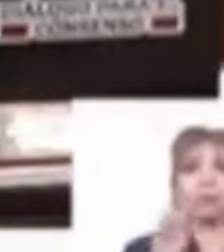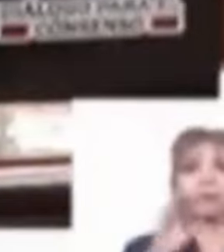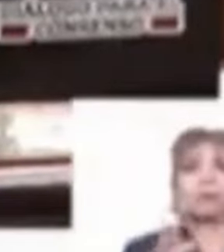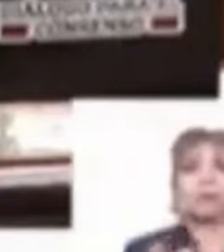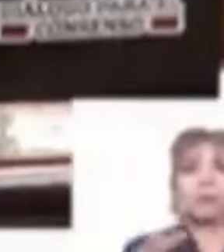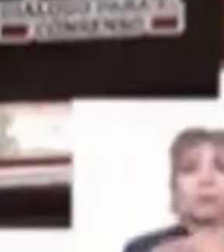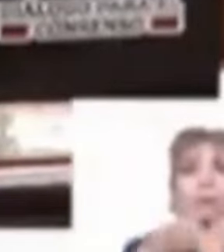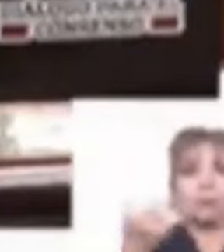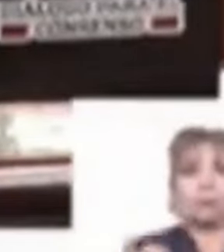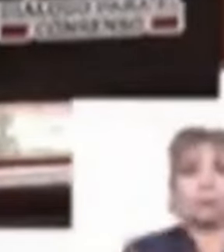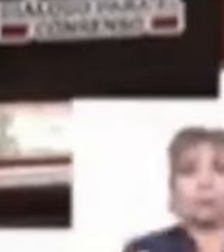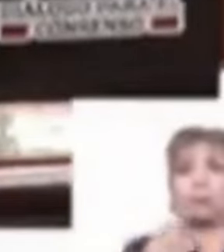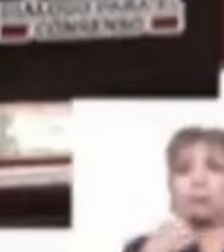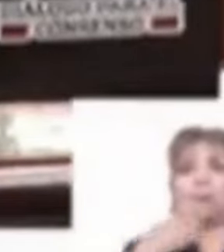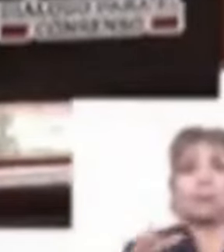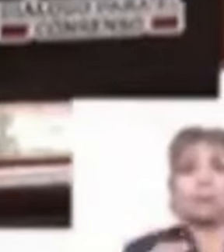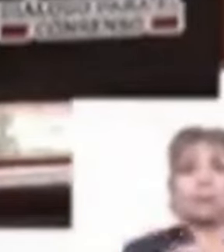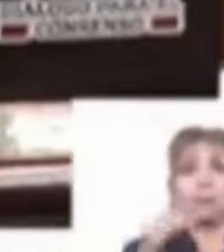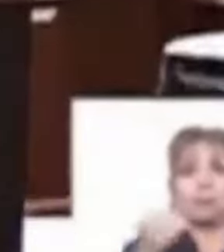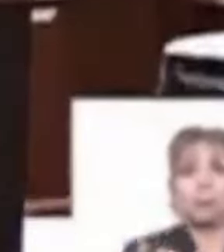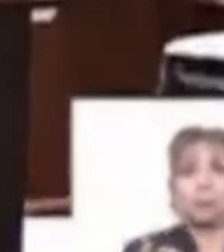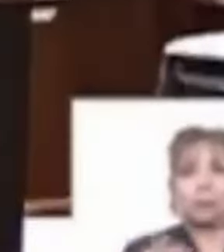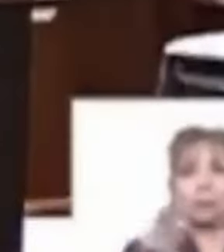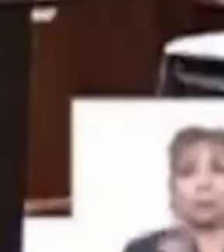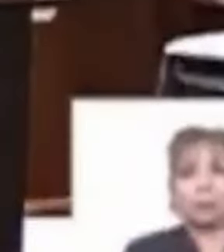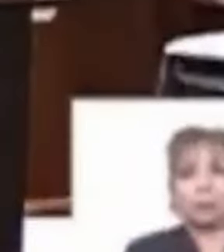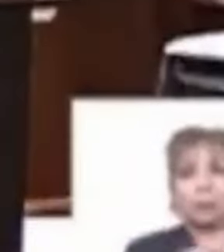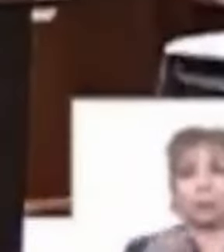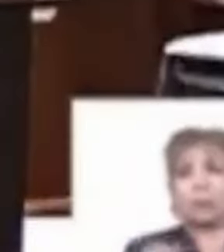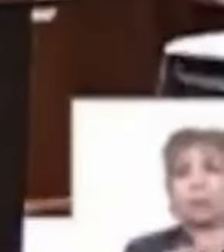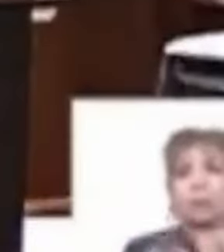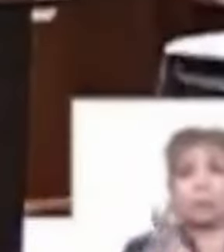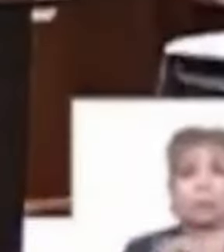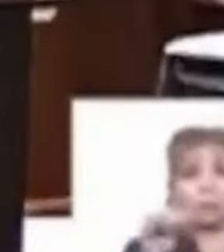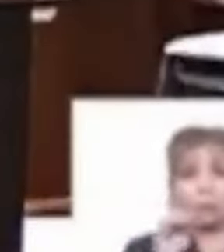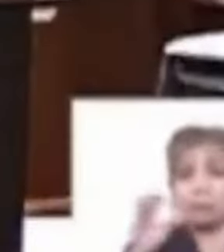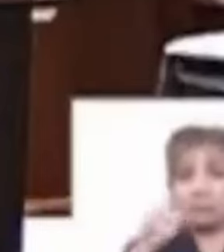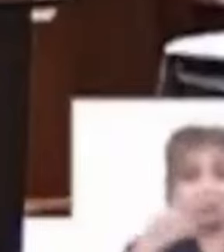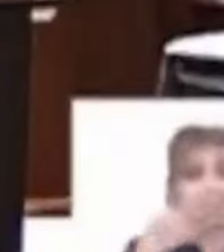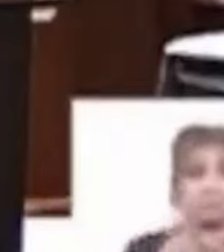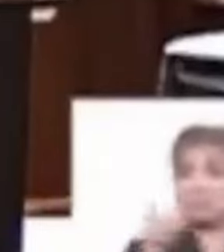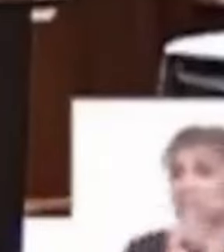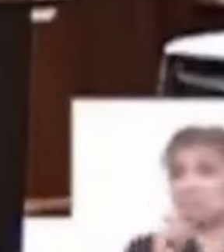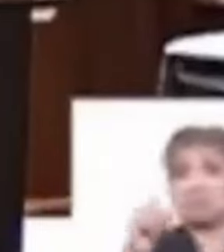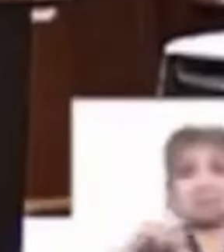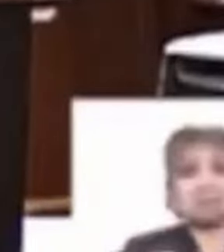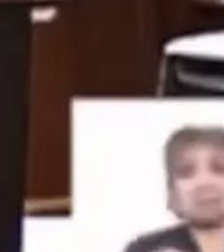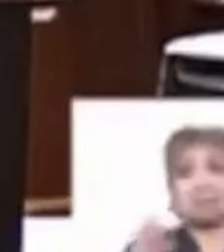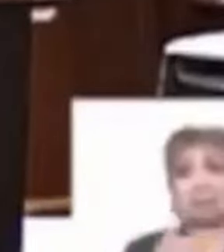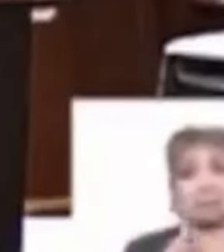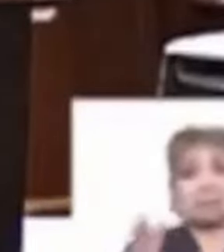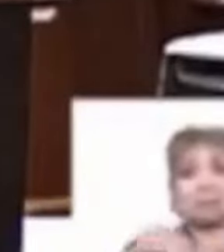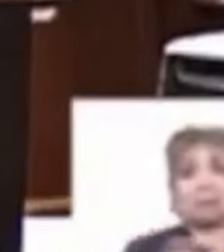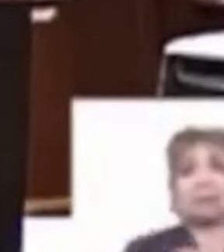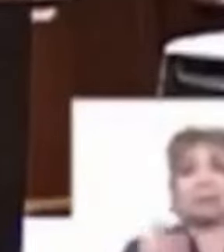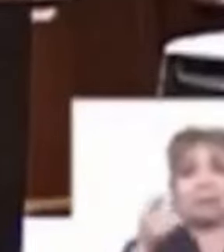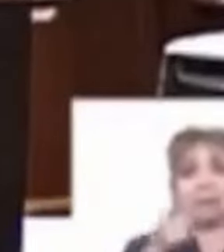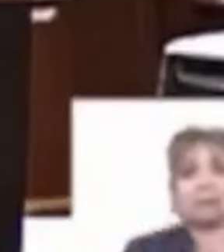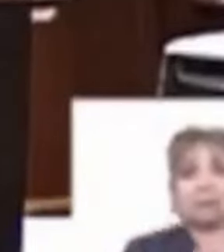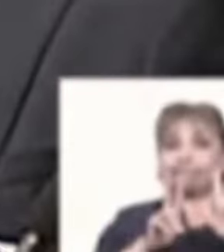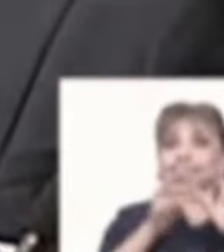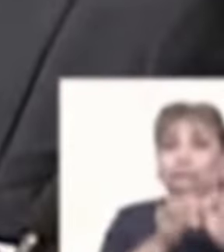República. Hoy día, los congresistas van a aprobar o desaprobar el informe final de la Comisión, de la Subcomisión de